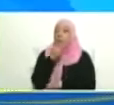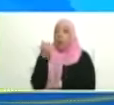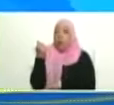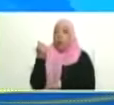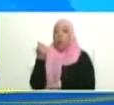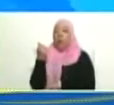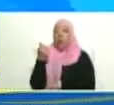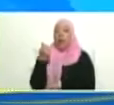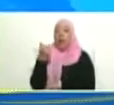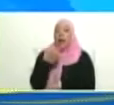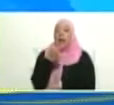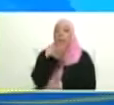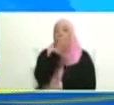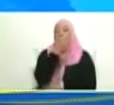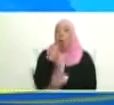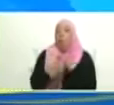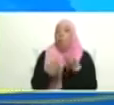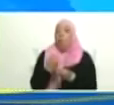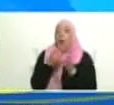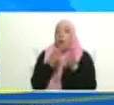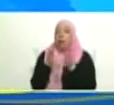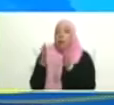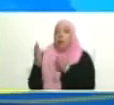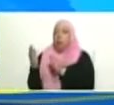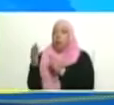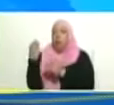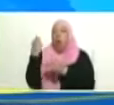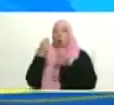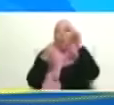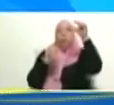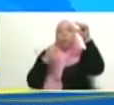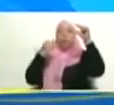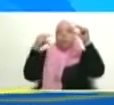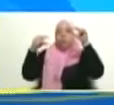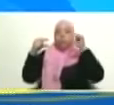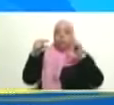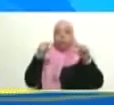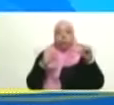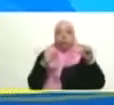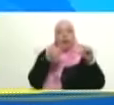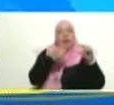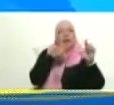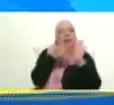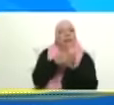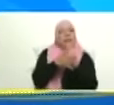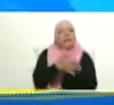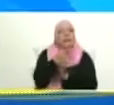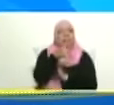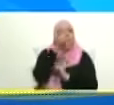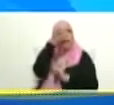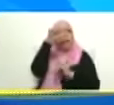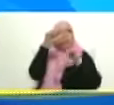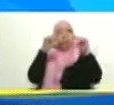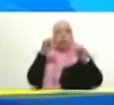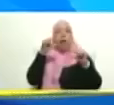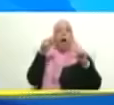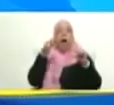el organigrama, en la dirección, en el ejemplo